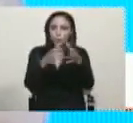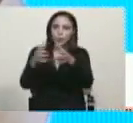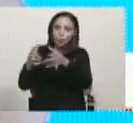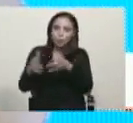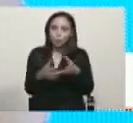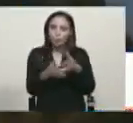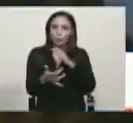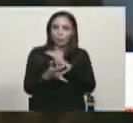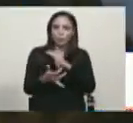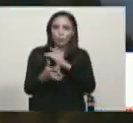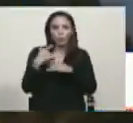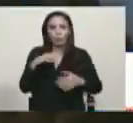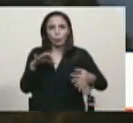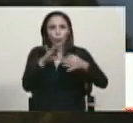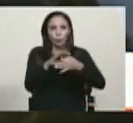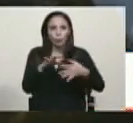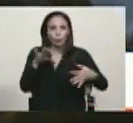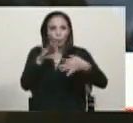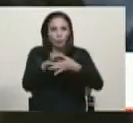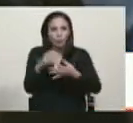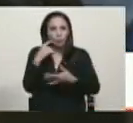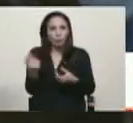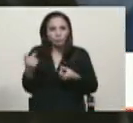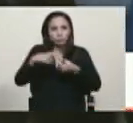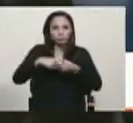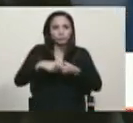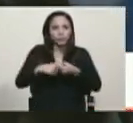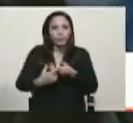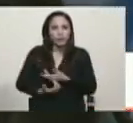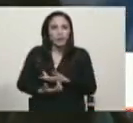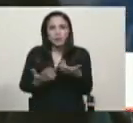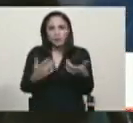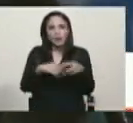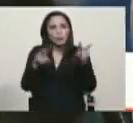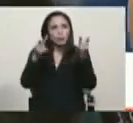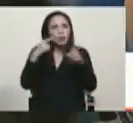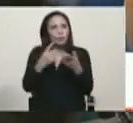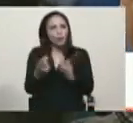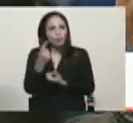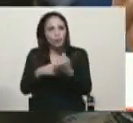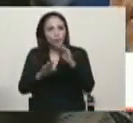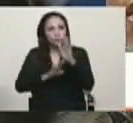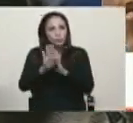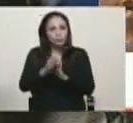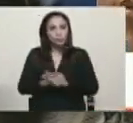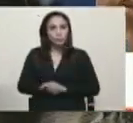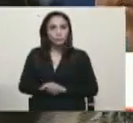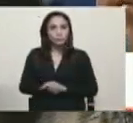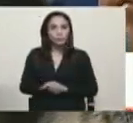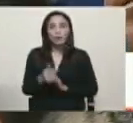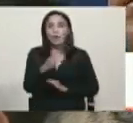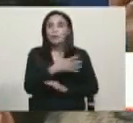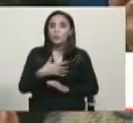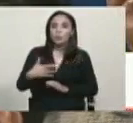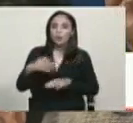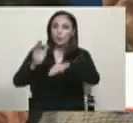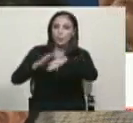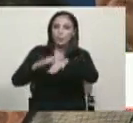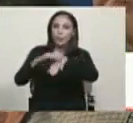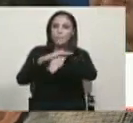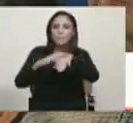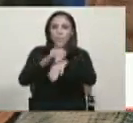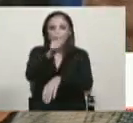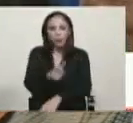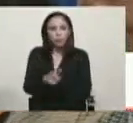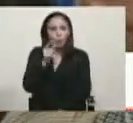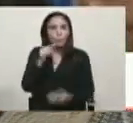que se vaya uniendo con la incorporación de las nuevas inversiones en equipo. Yo quisiera que el ministro Carlos Alvarado,